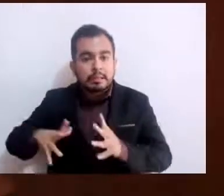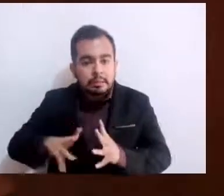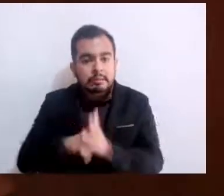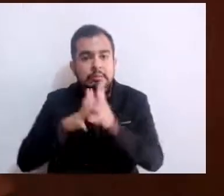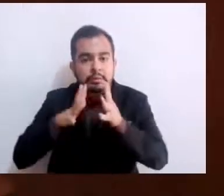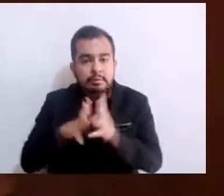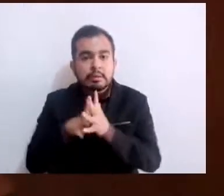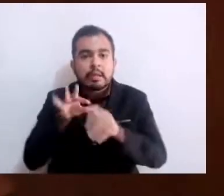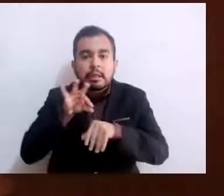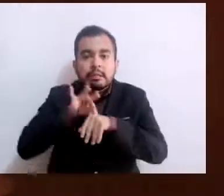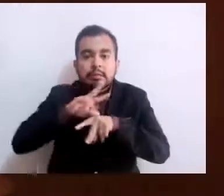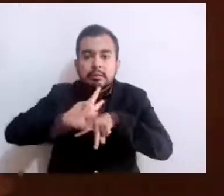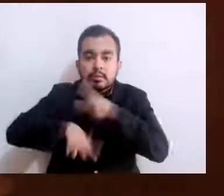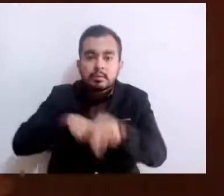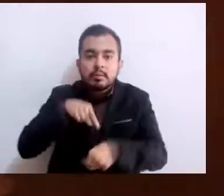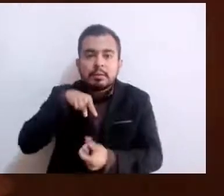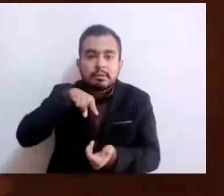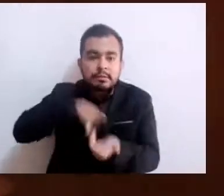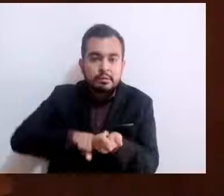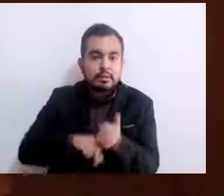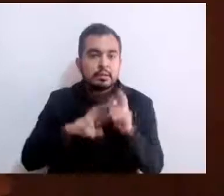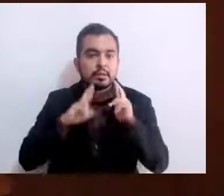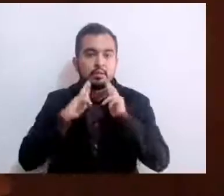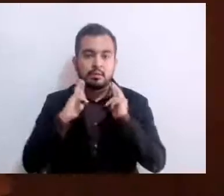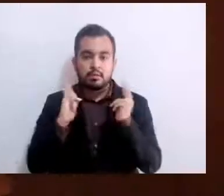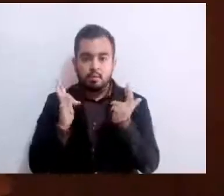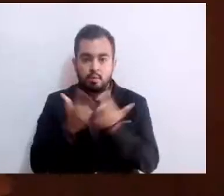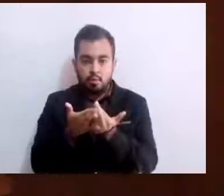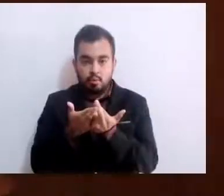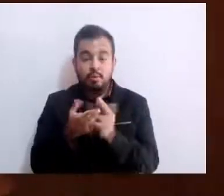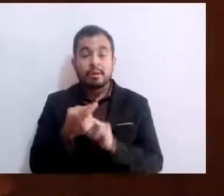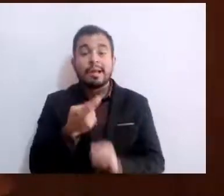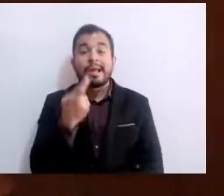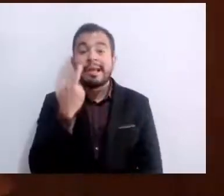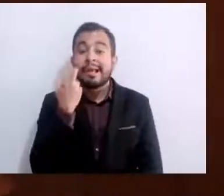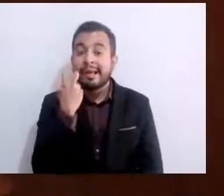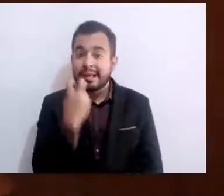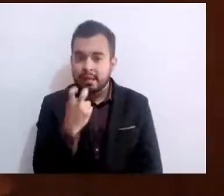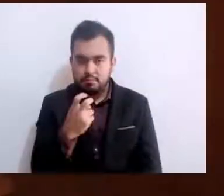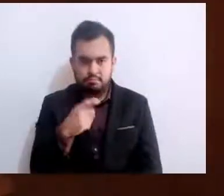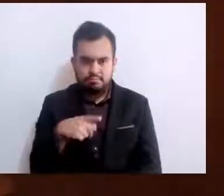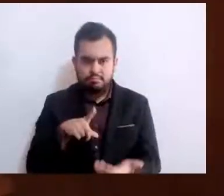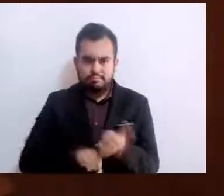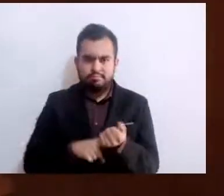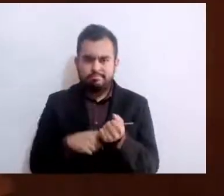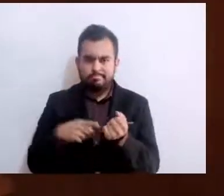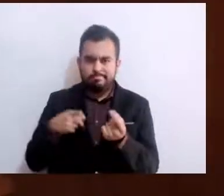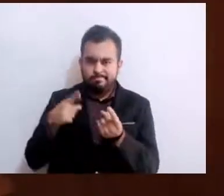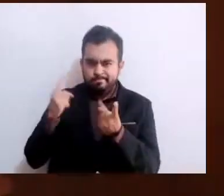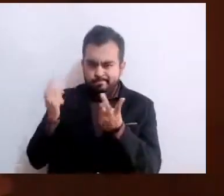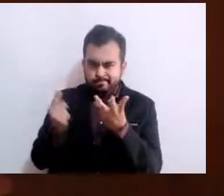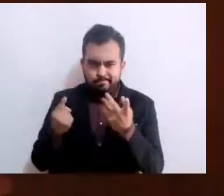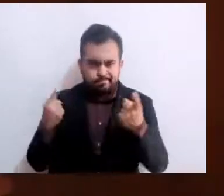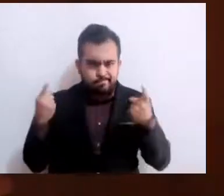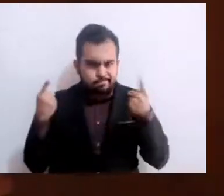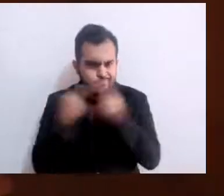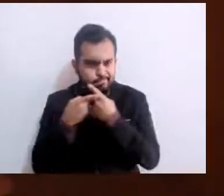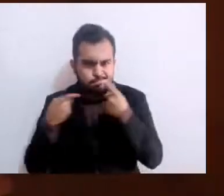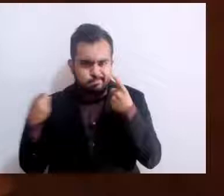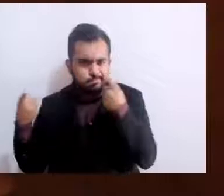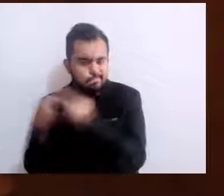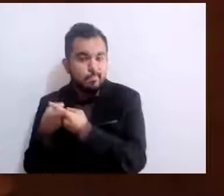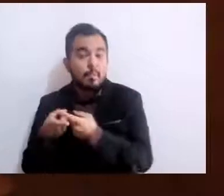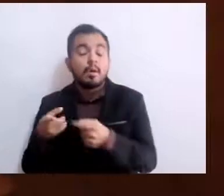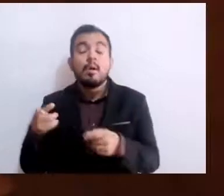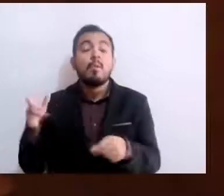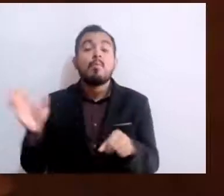reuniones. Los hechos anteriores tienen serias incongruencias. En el primer caso, porque la Secretaría de la Mujer,